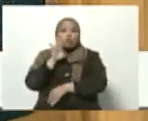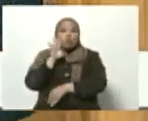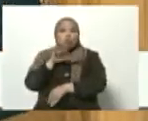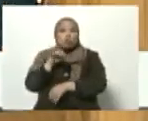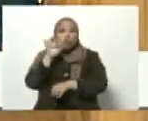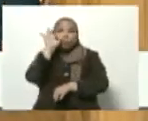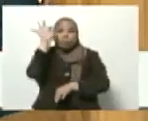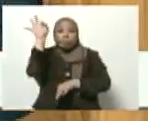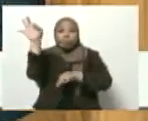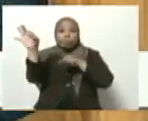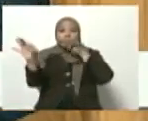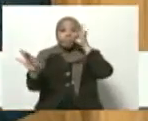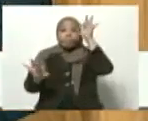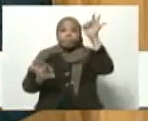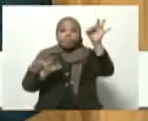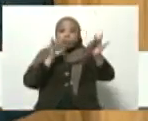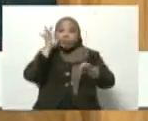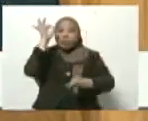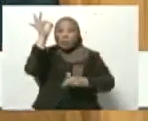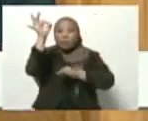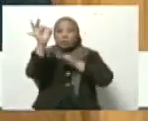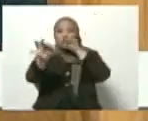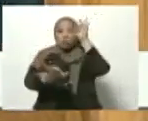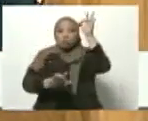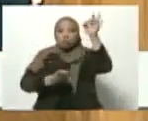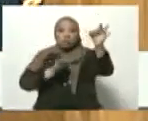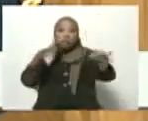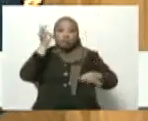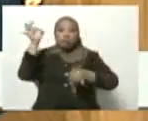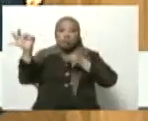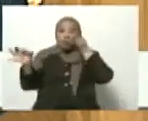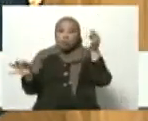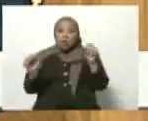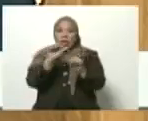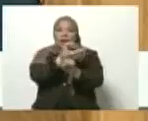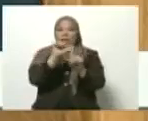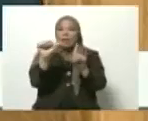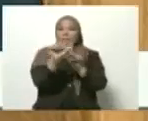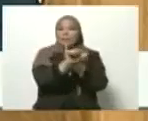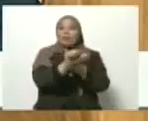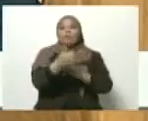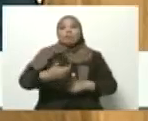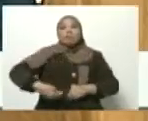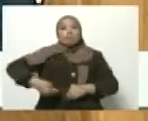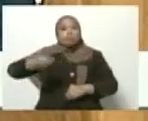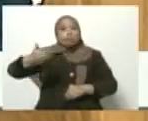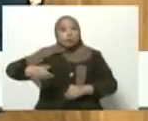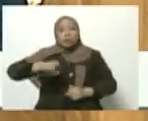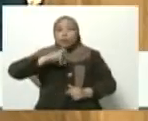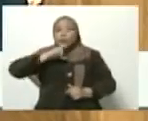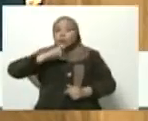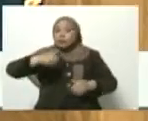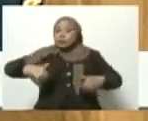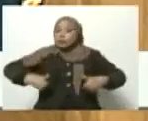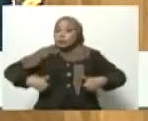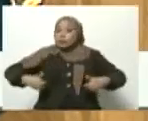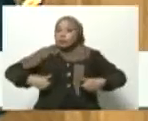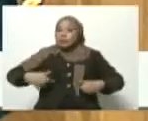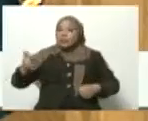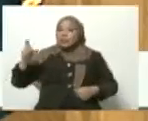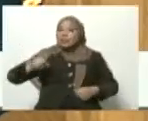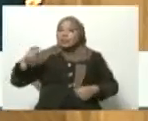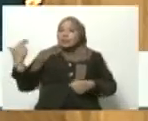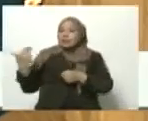que la crisis se va a tensar, se va a hacer mucho más difícil, y nuestro petróleo va a ser cada vez más